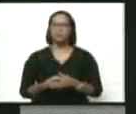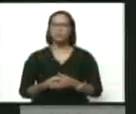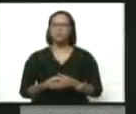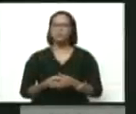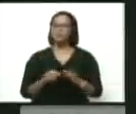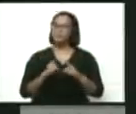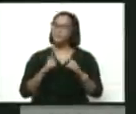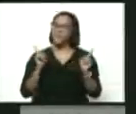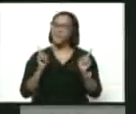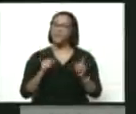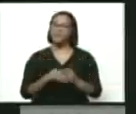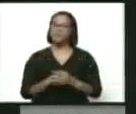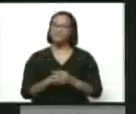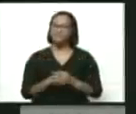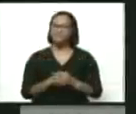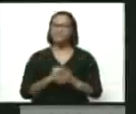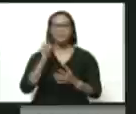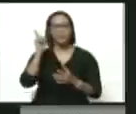pero él